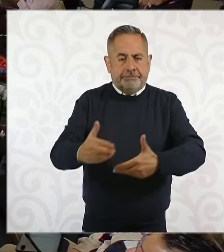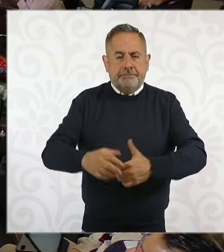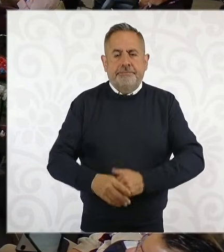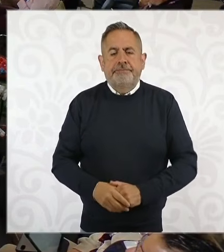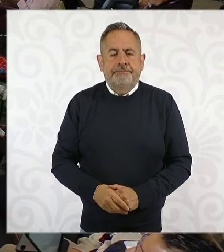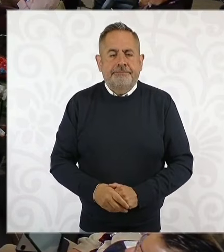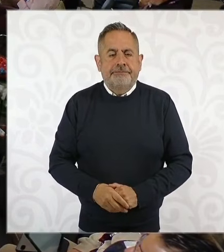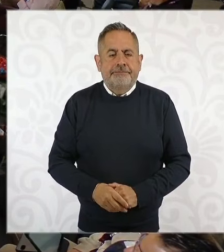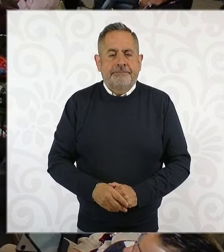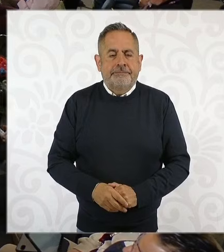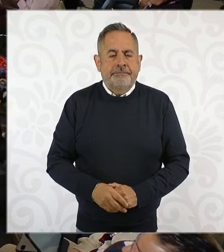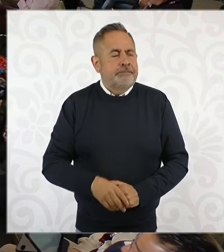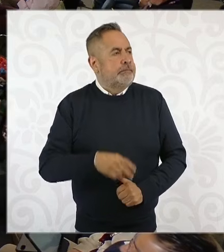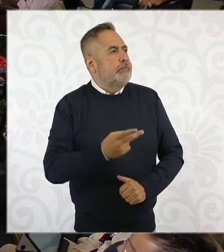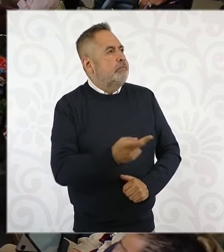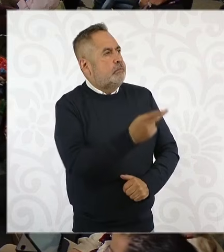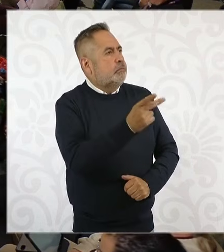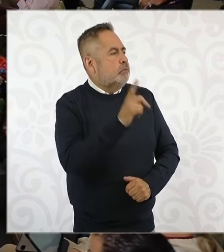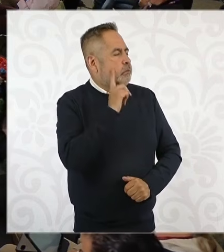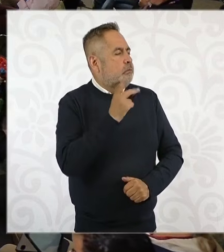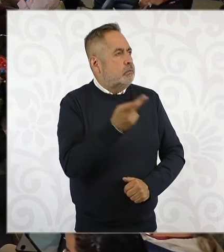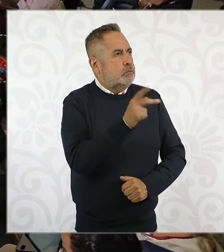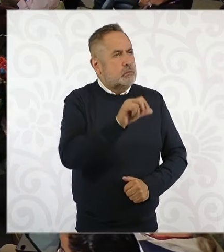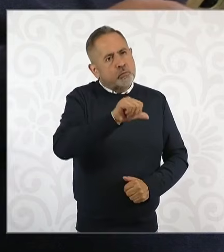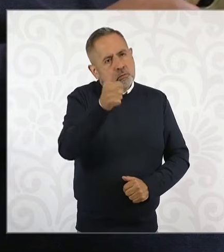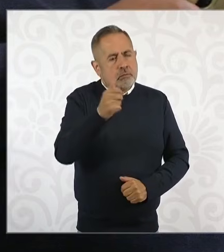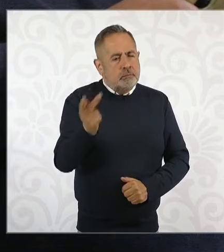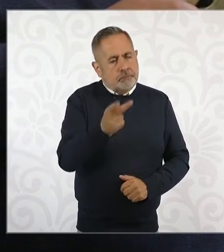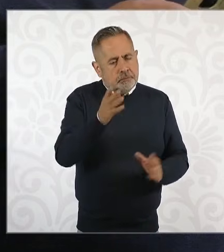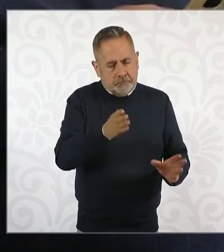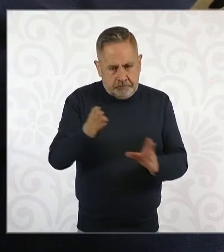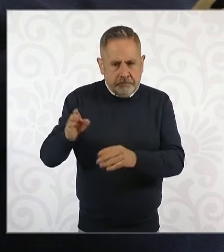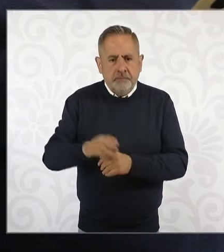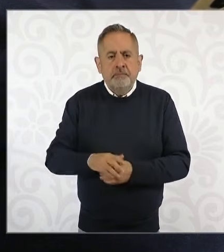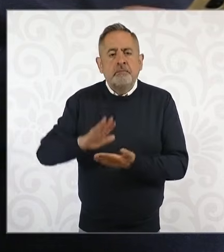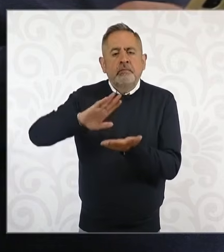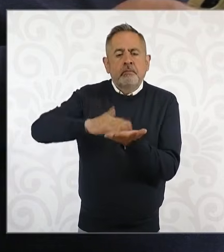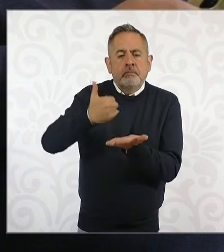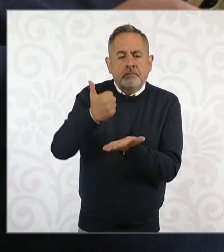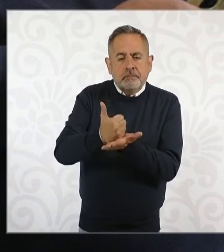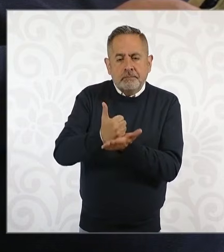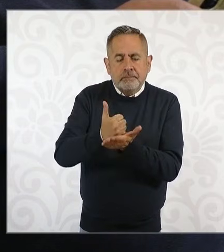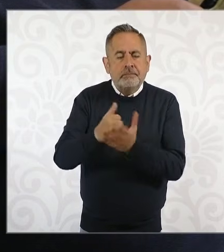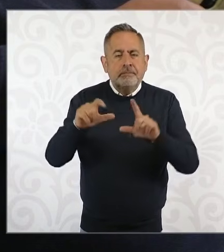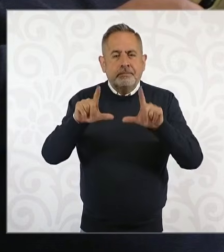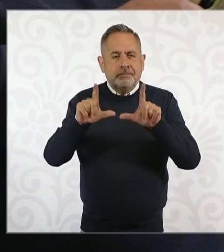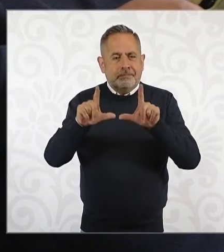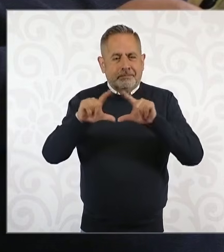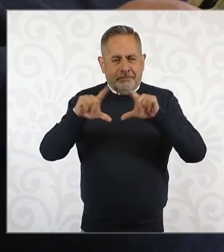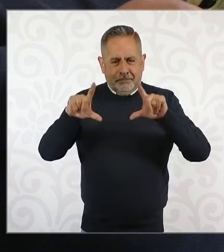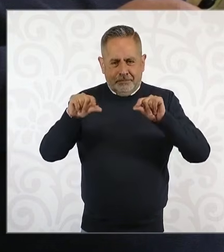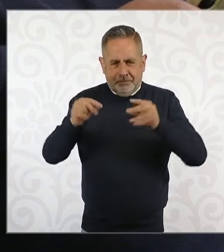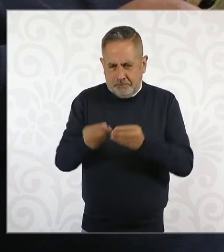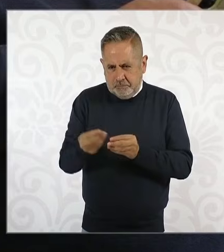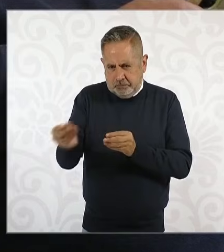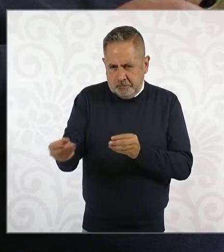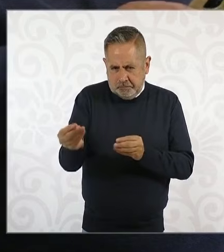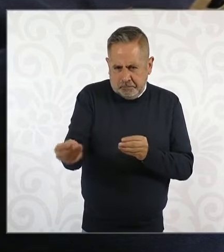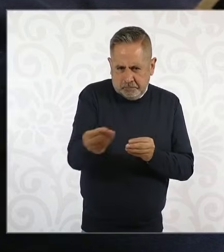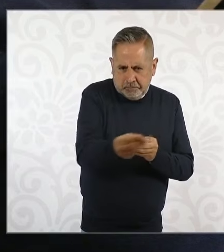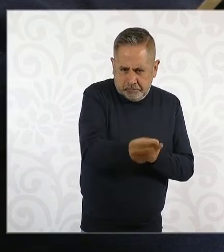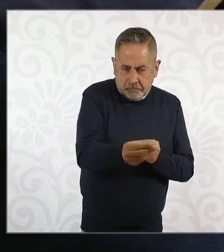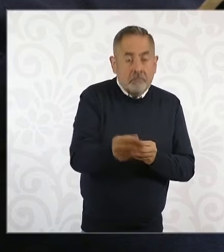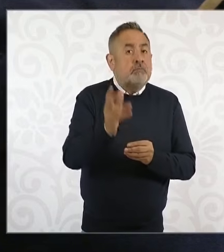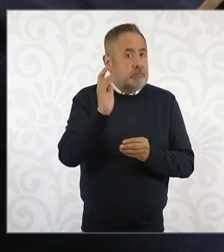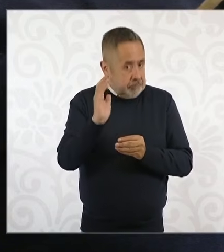otra pregunta, Presidenta, una vez que ha iniciado este programa de credencialización, que ya están, por cierto, acudiendo, agradecemos también la